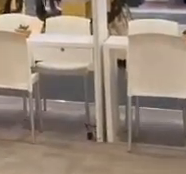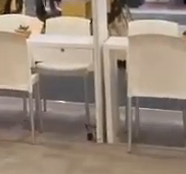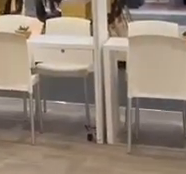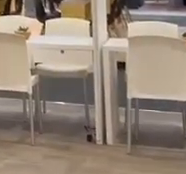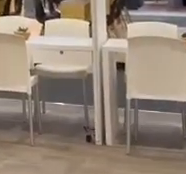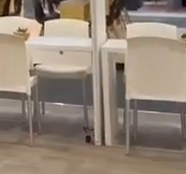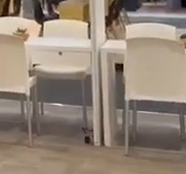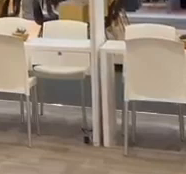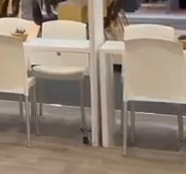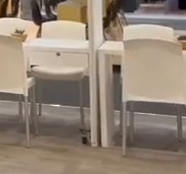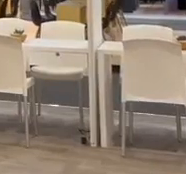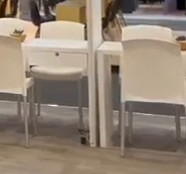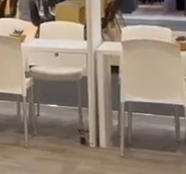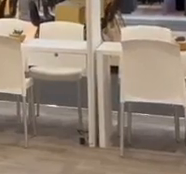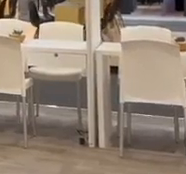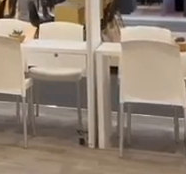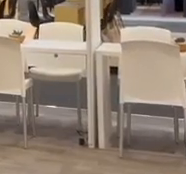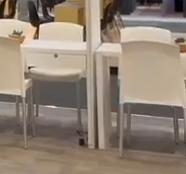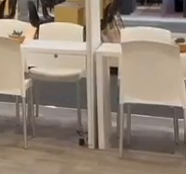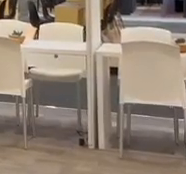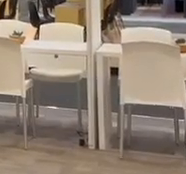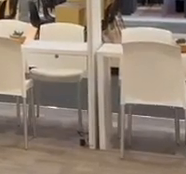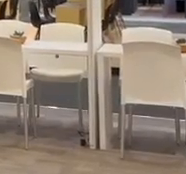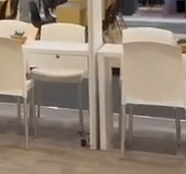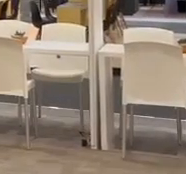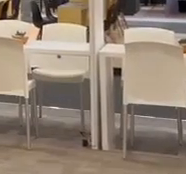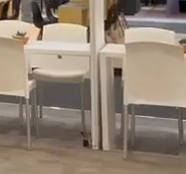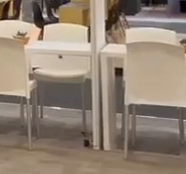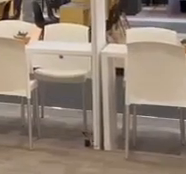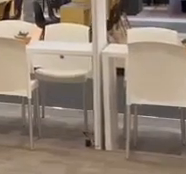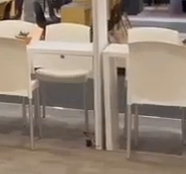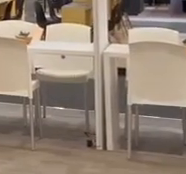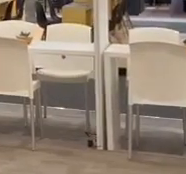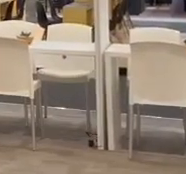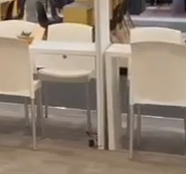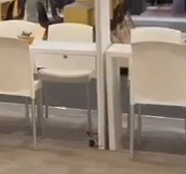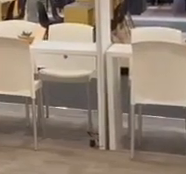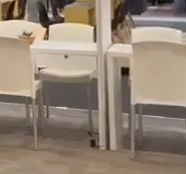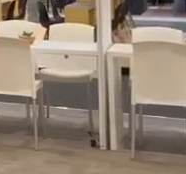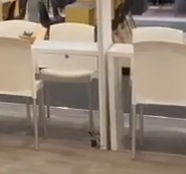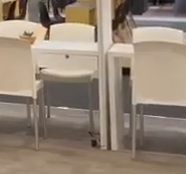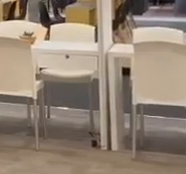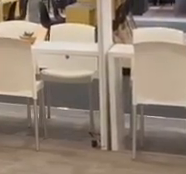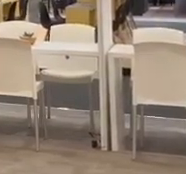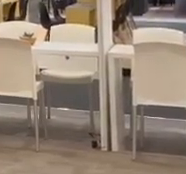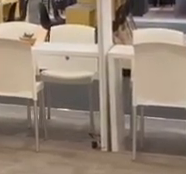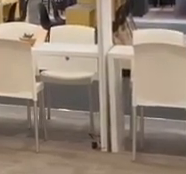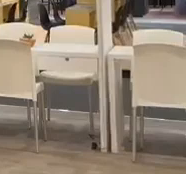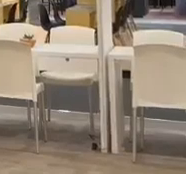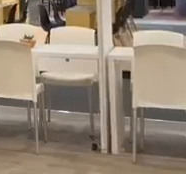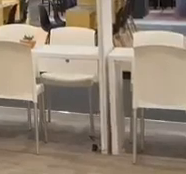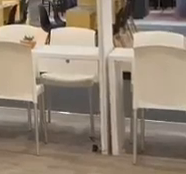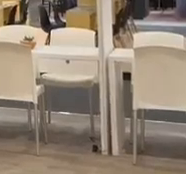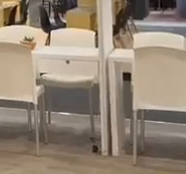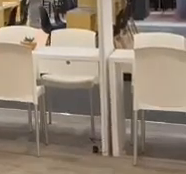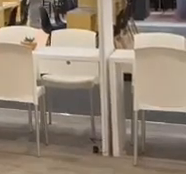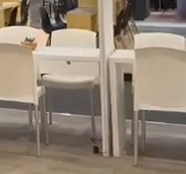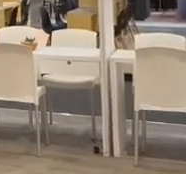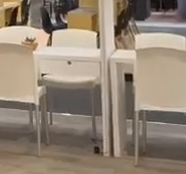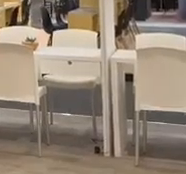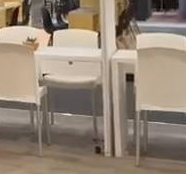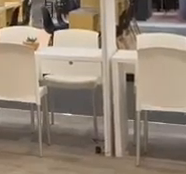en preferencia de visitantes. En cuanto a la captación de divisas para este año, previó que superarán los 31